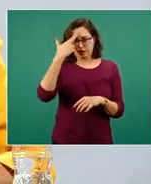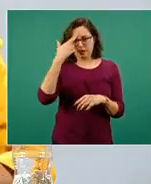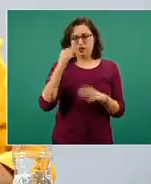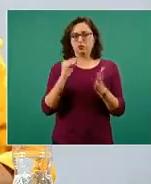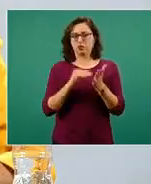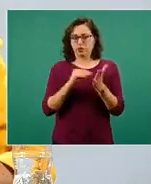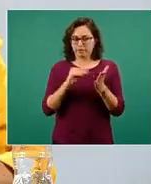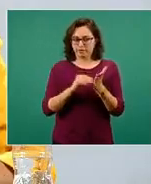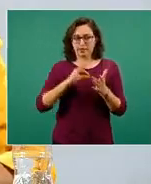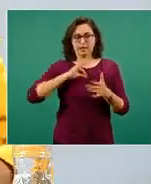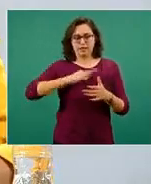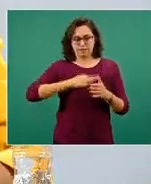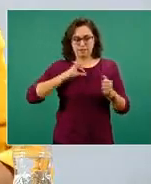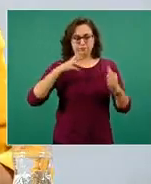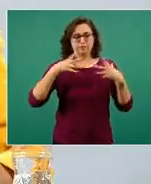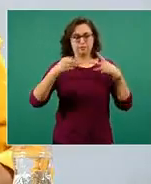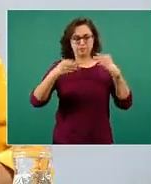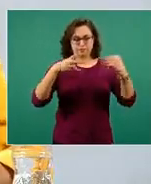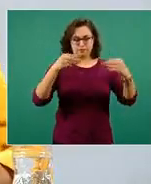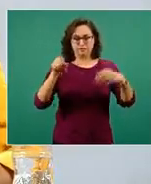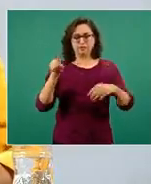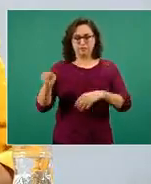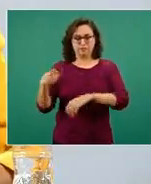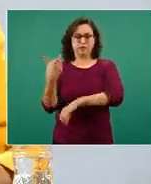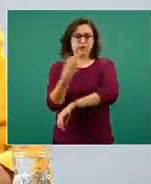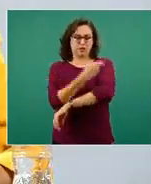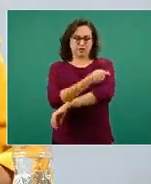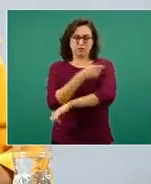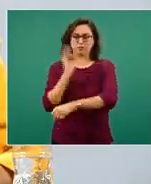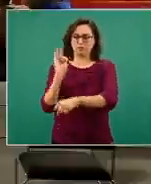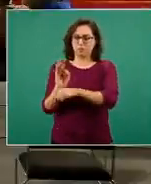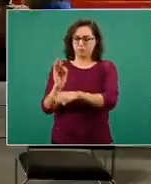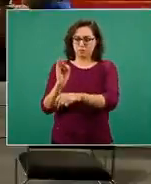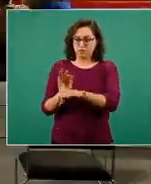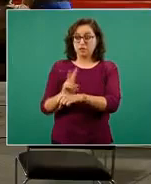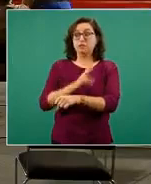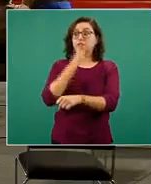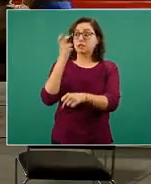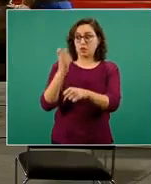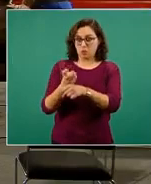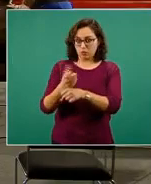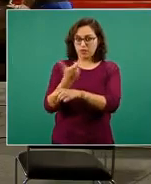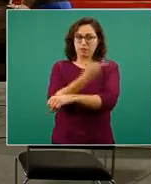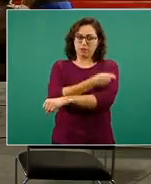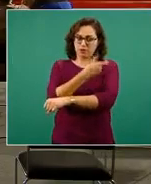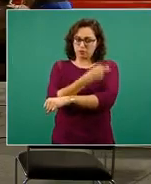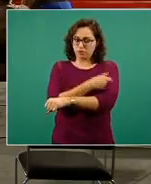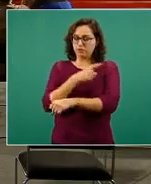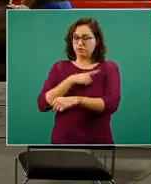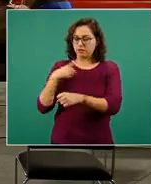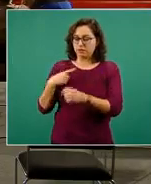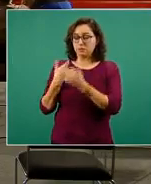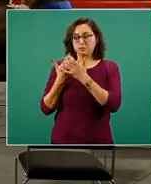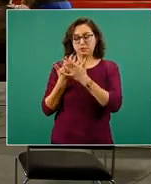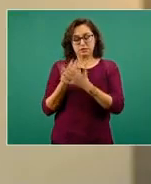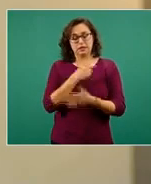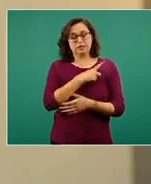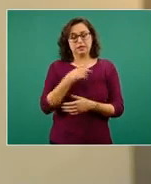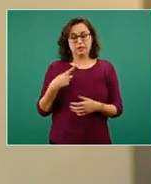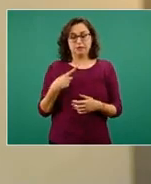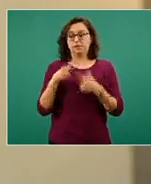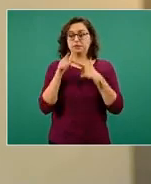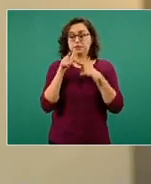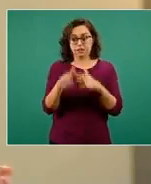continúa la pandemia, usted está protegido, espere su segunda dosis. Esto es muy importante, el mensaje de precaución, ¿no? Que no